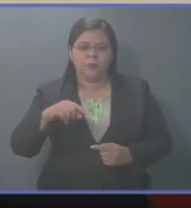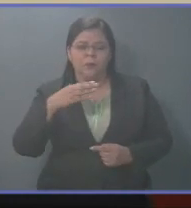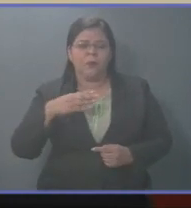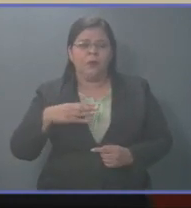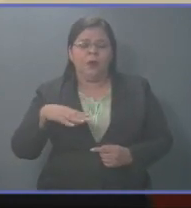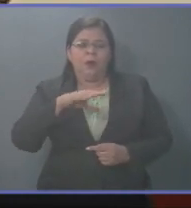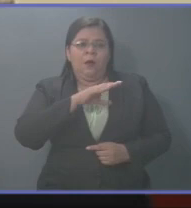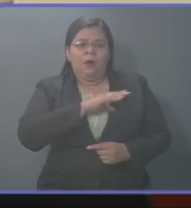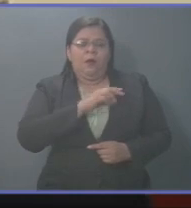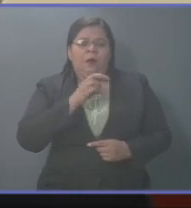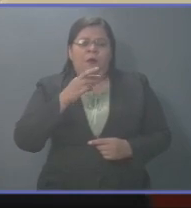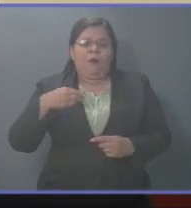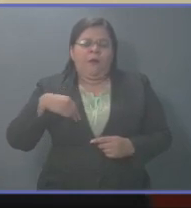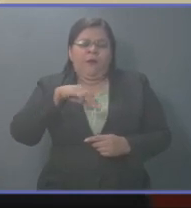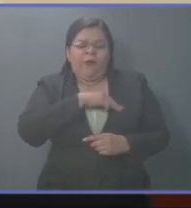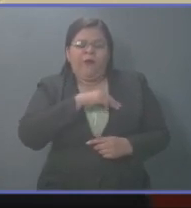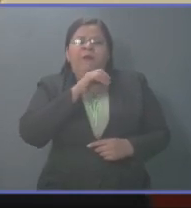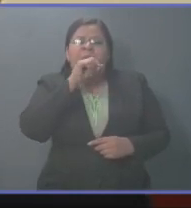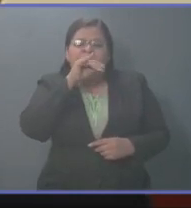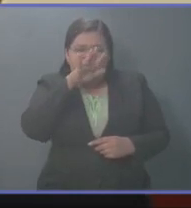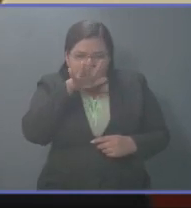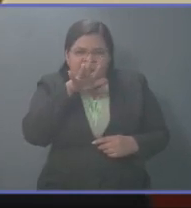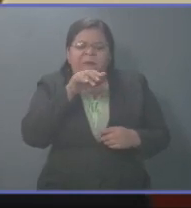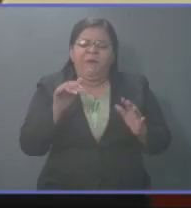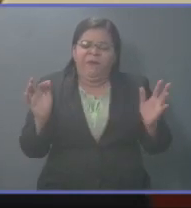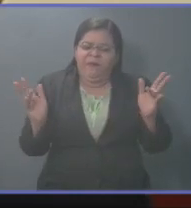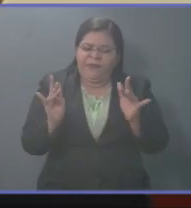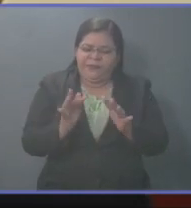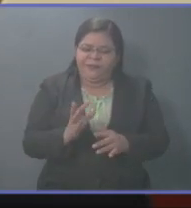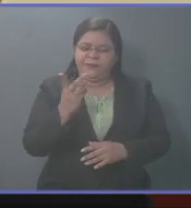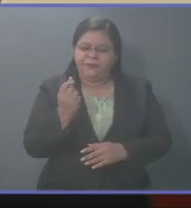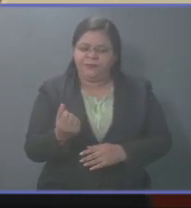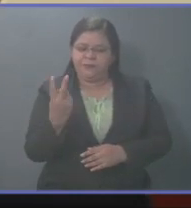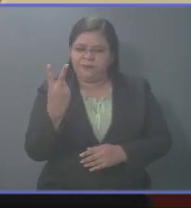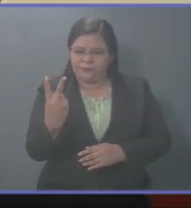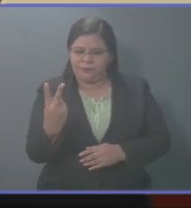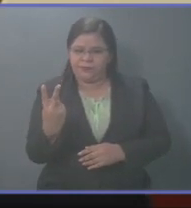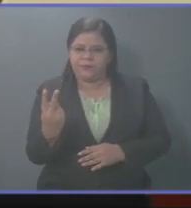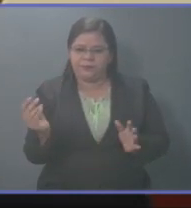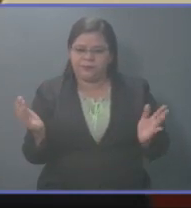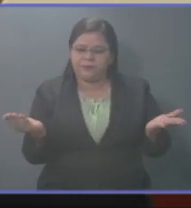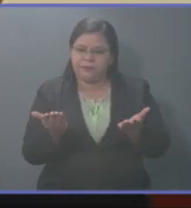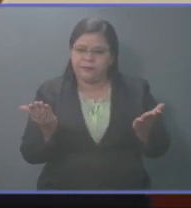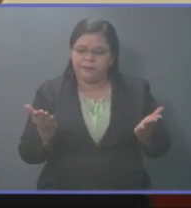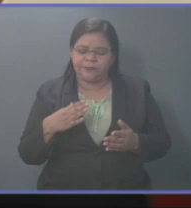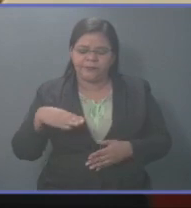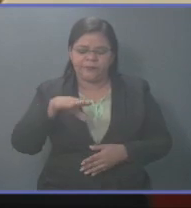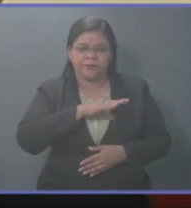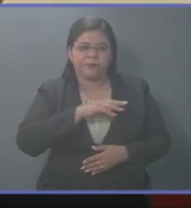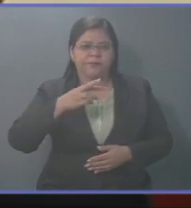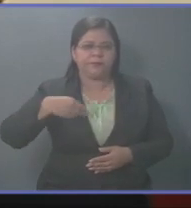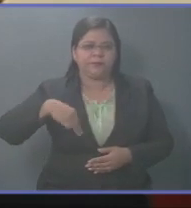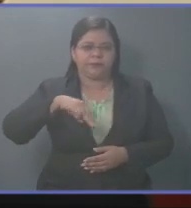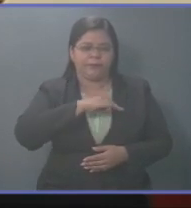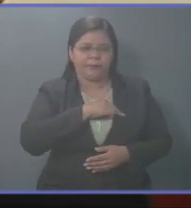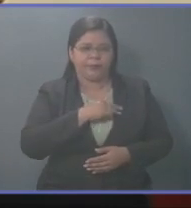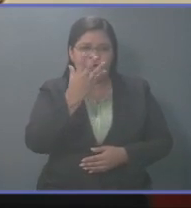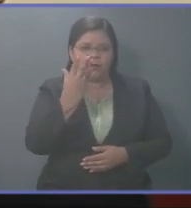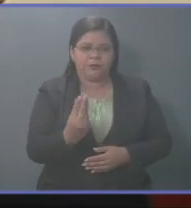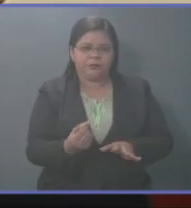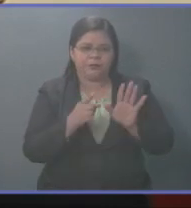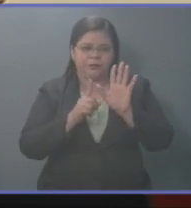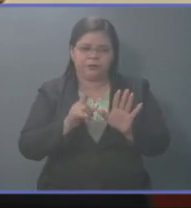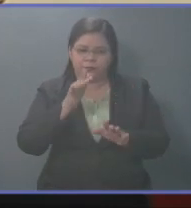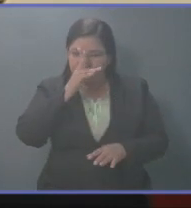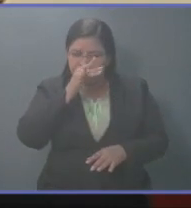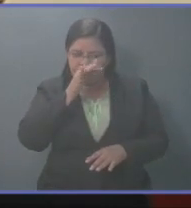Consejo de Ministros, certifica que en sesión número 2, celebrada por el Consejo de Ministros el día 6